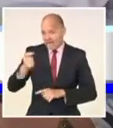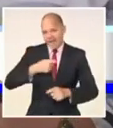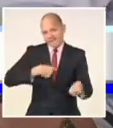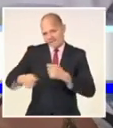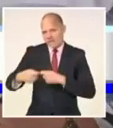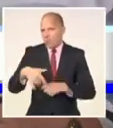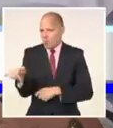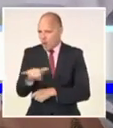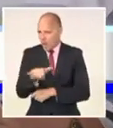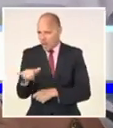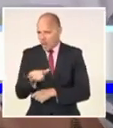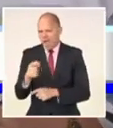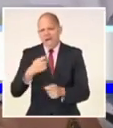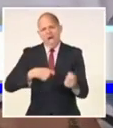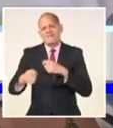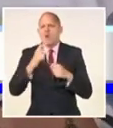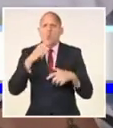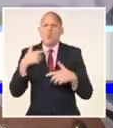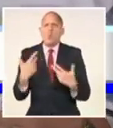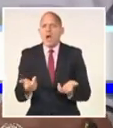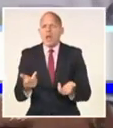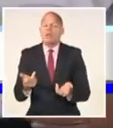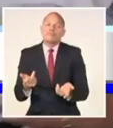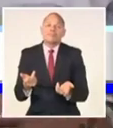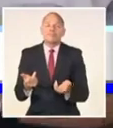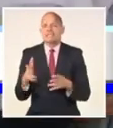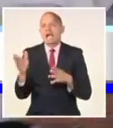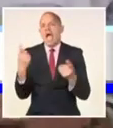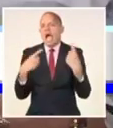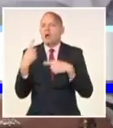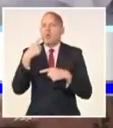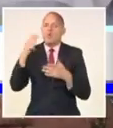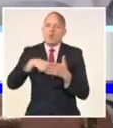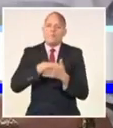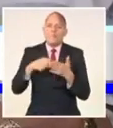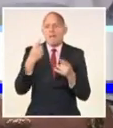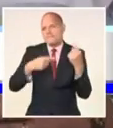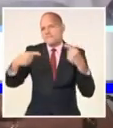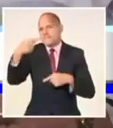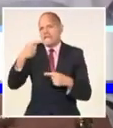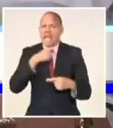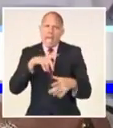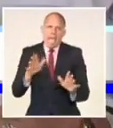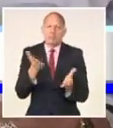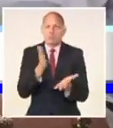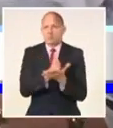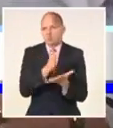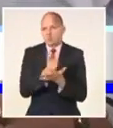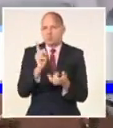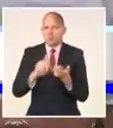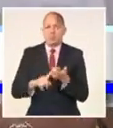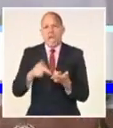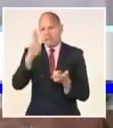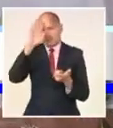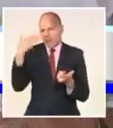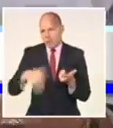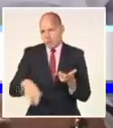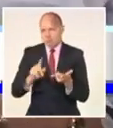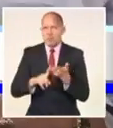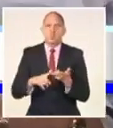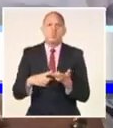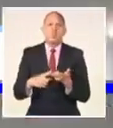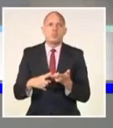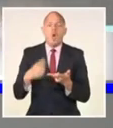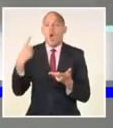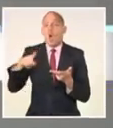ventas están dirigidas a sectores priorizados del país, como es la educación, como es la salud, como es la